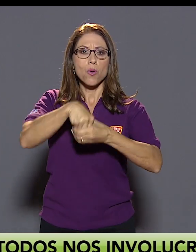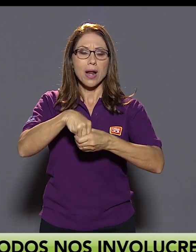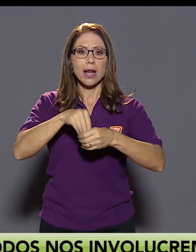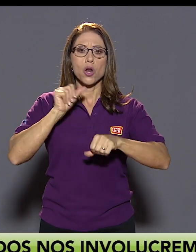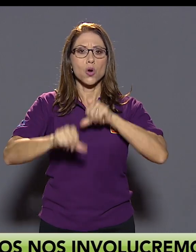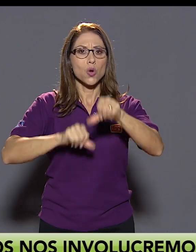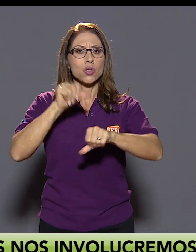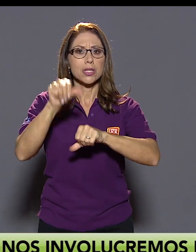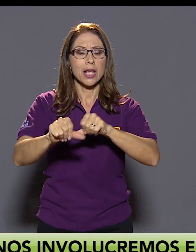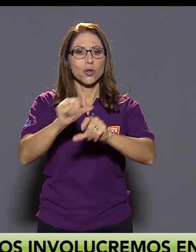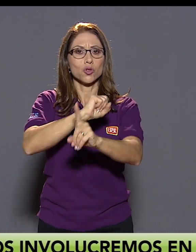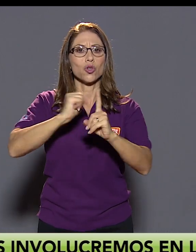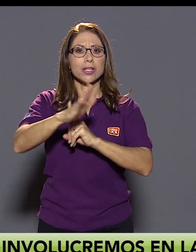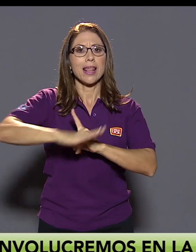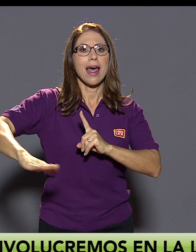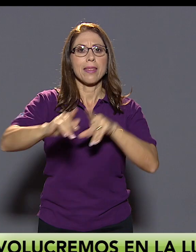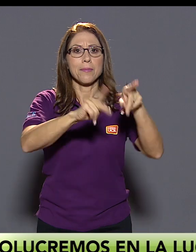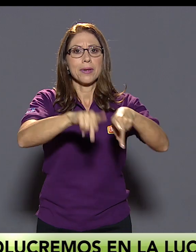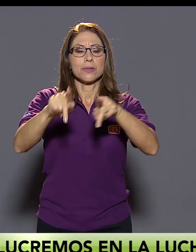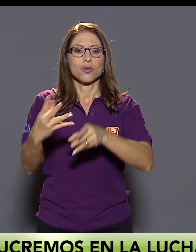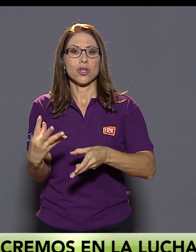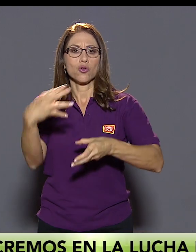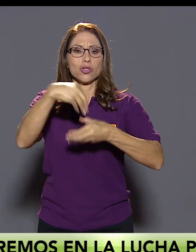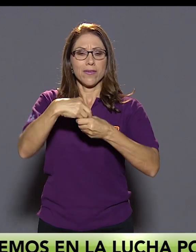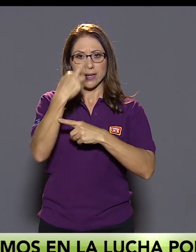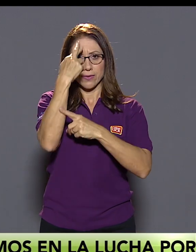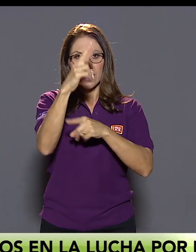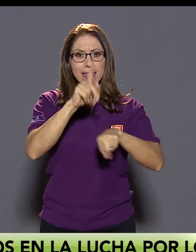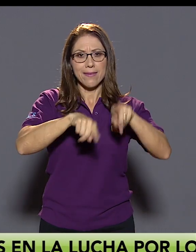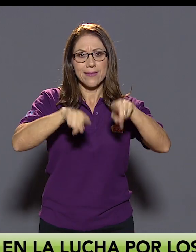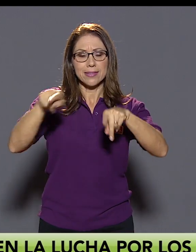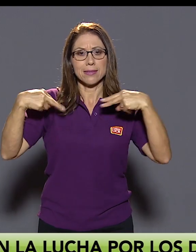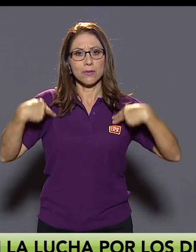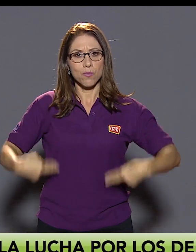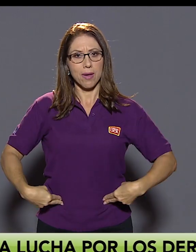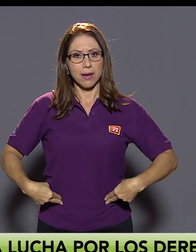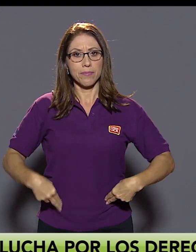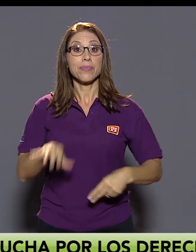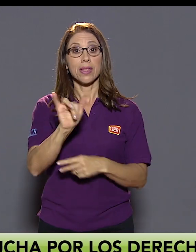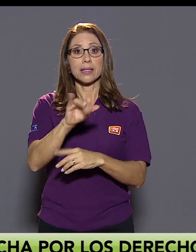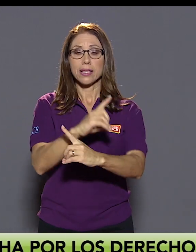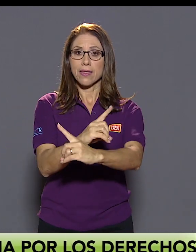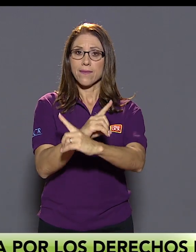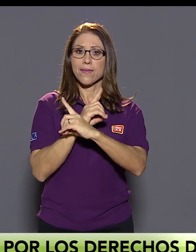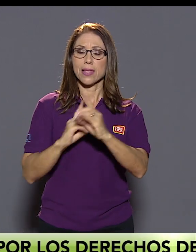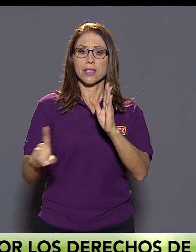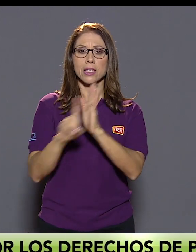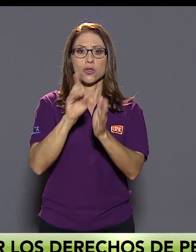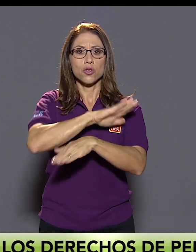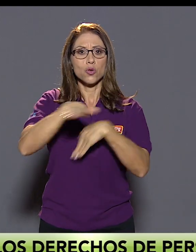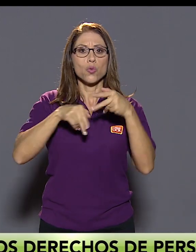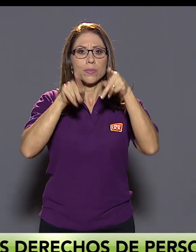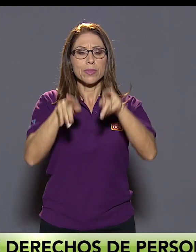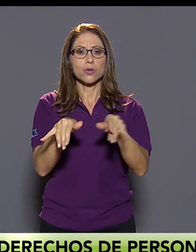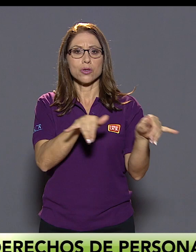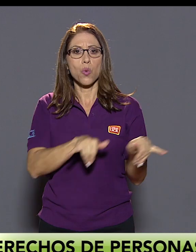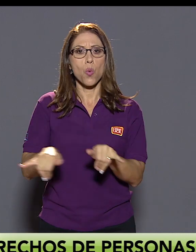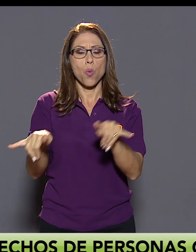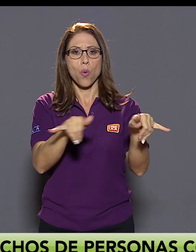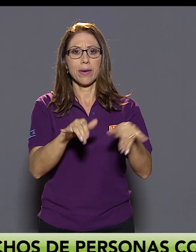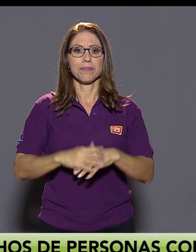lucha por una sociedad más inclusiva y respetuosa de la diversidad humana, y así defender los derechos de todos por